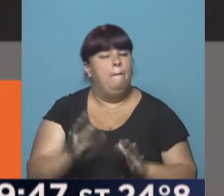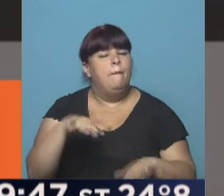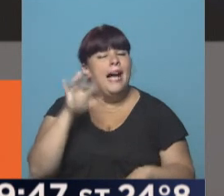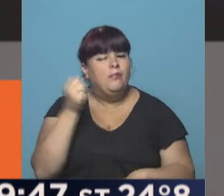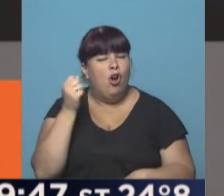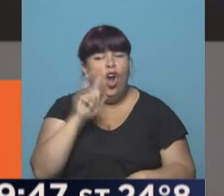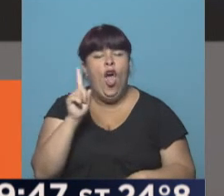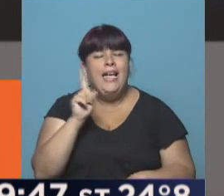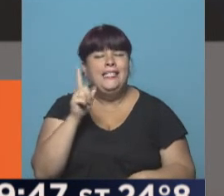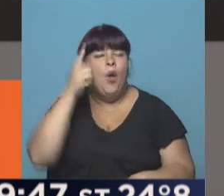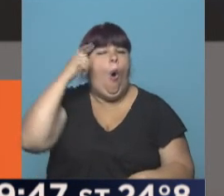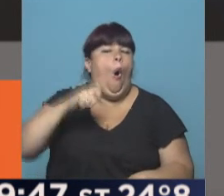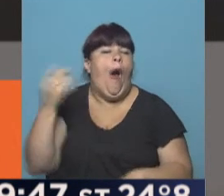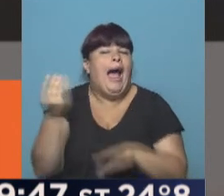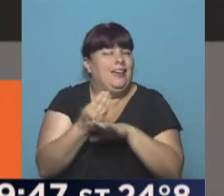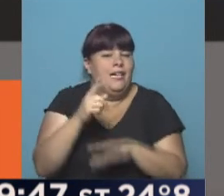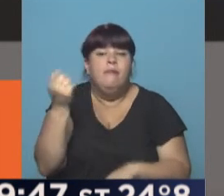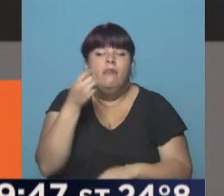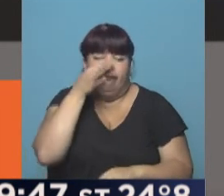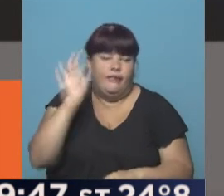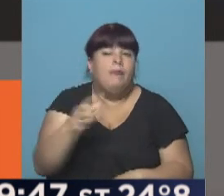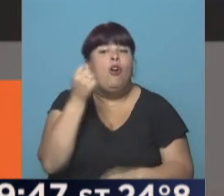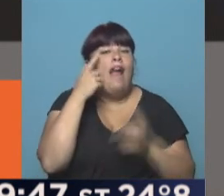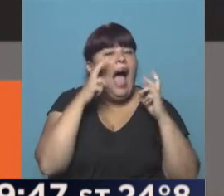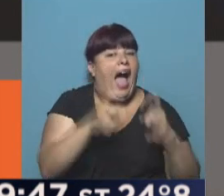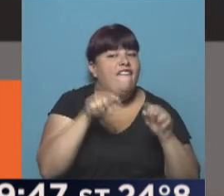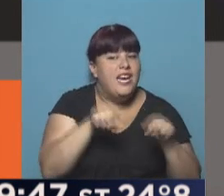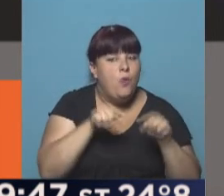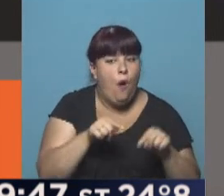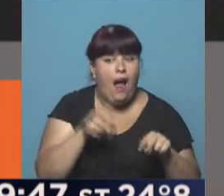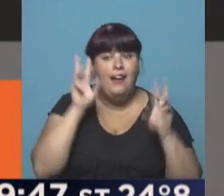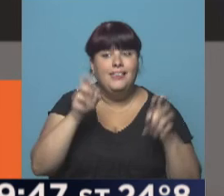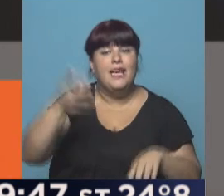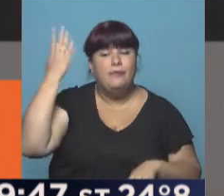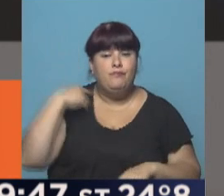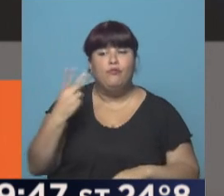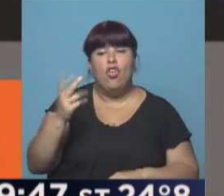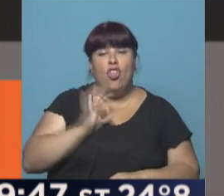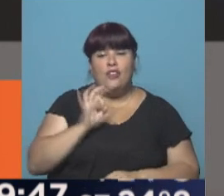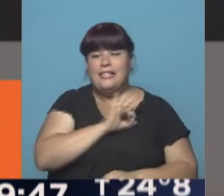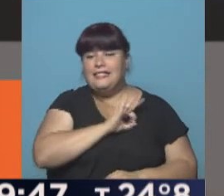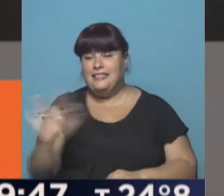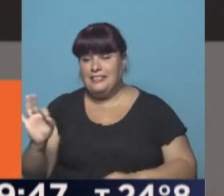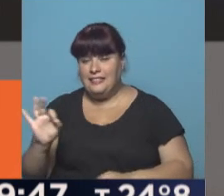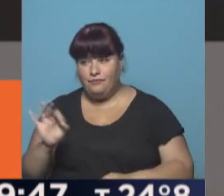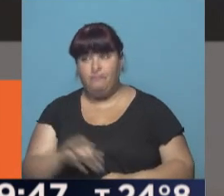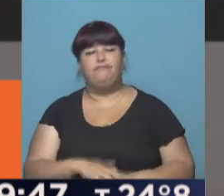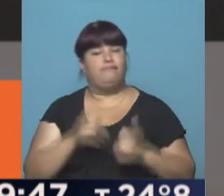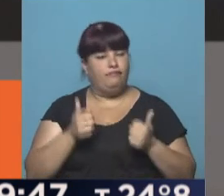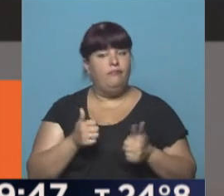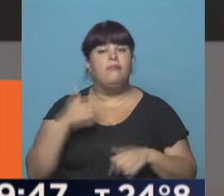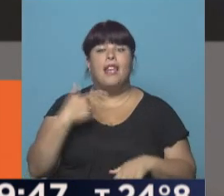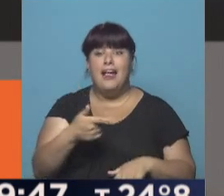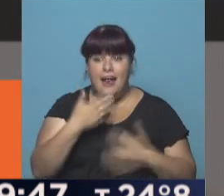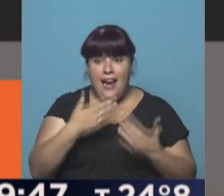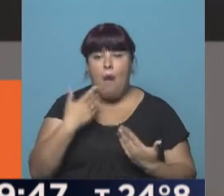importante no es el juez en este momento lo importante es que se va a investigar algo que durante dos años nos investigó bien y que nos